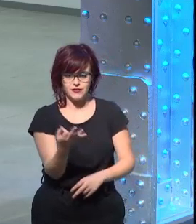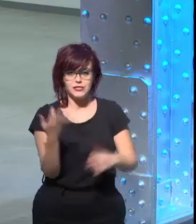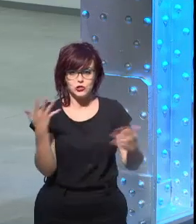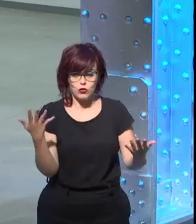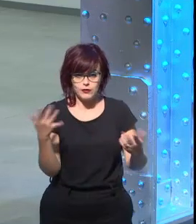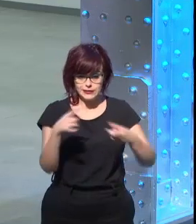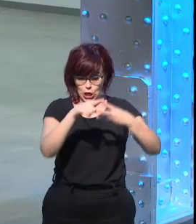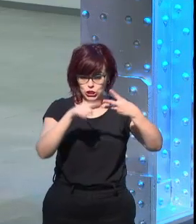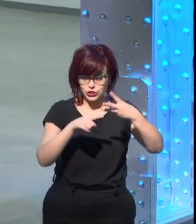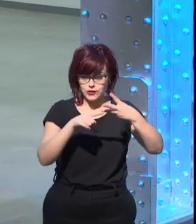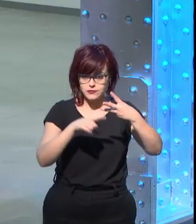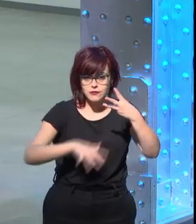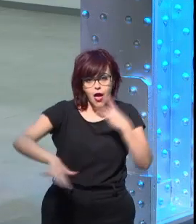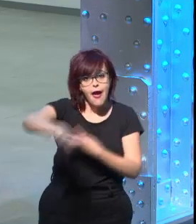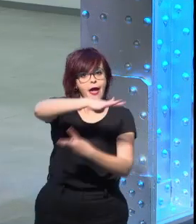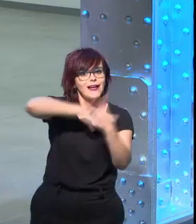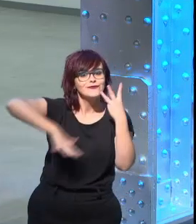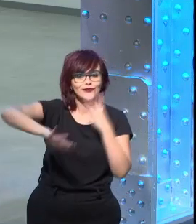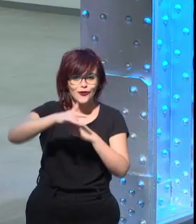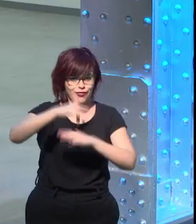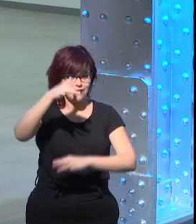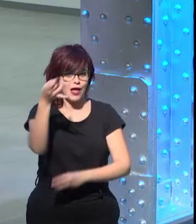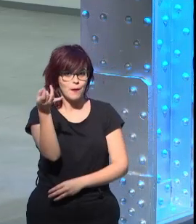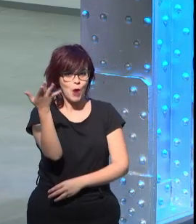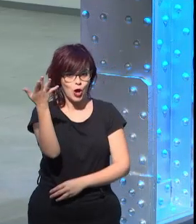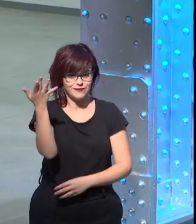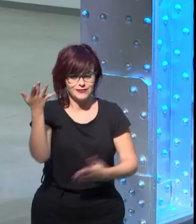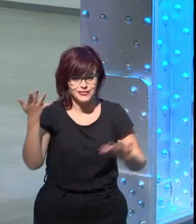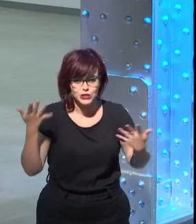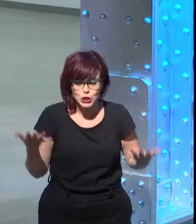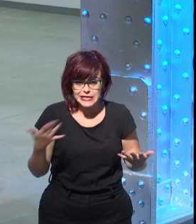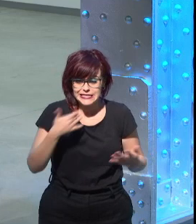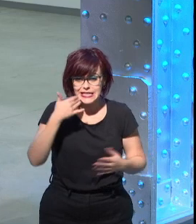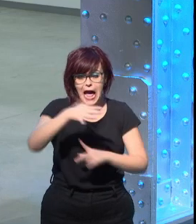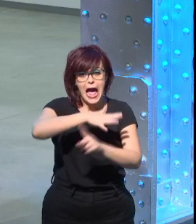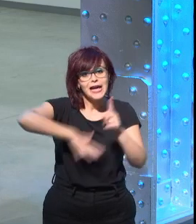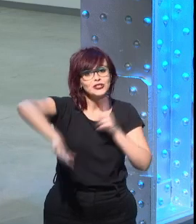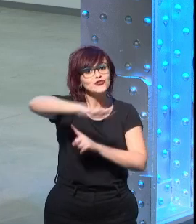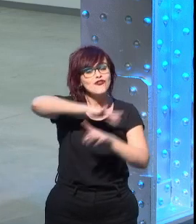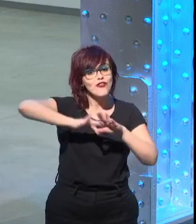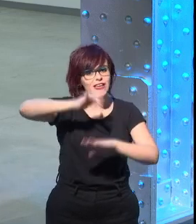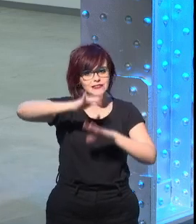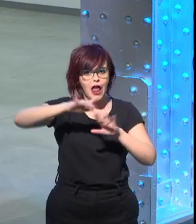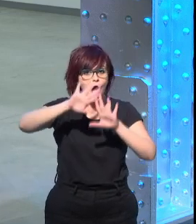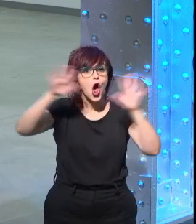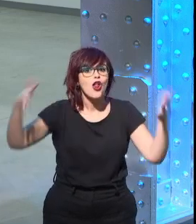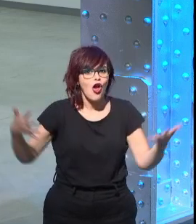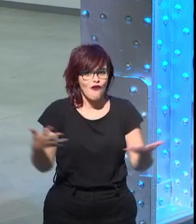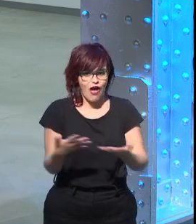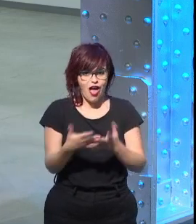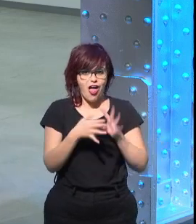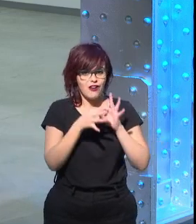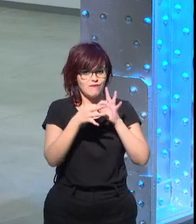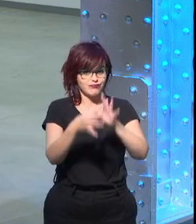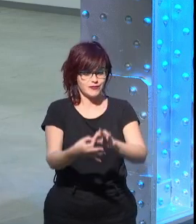entorno digital. Y en ese entorno digital casi todo va a poder ser global. Y además no nos